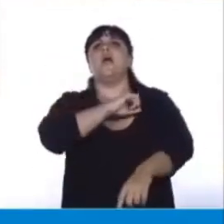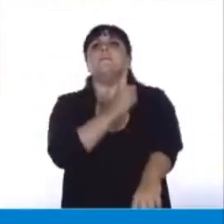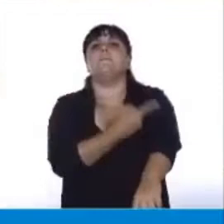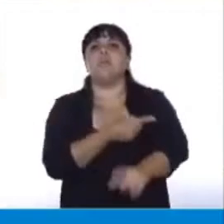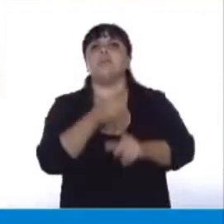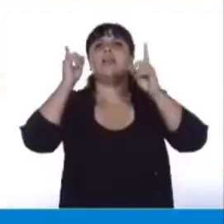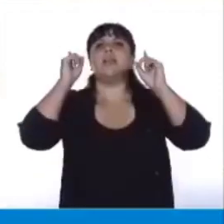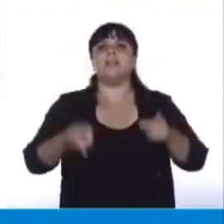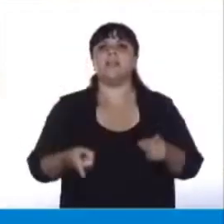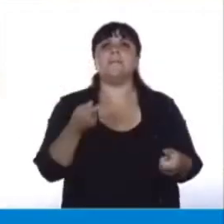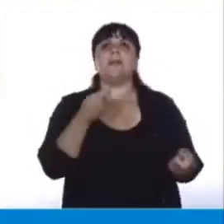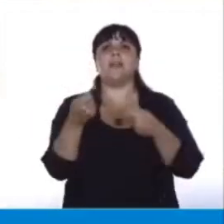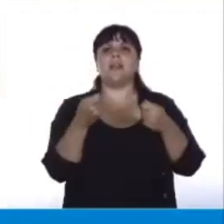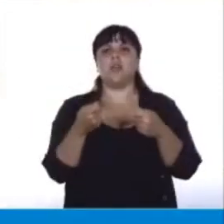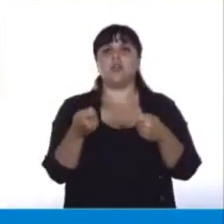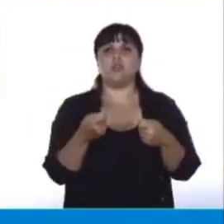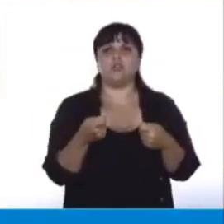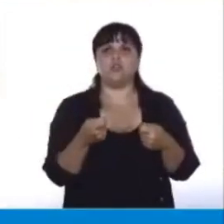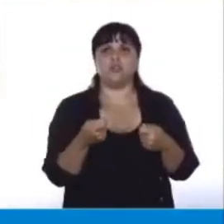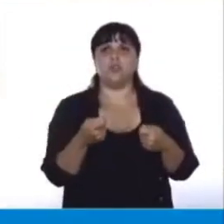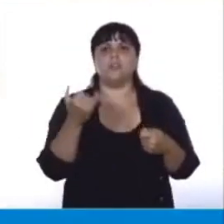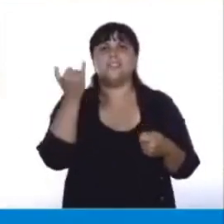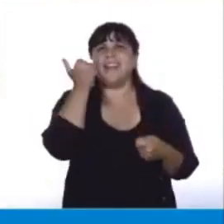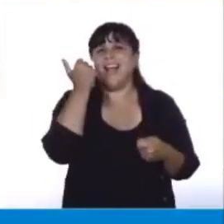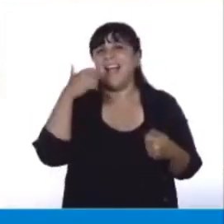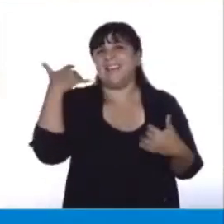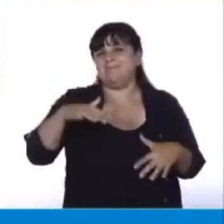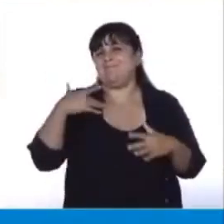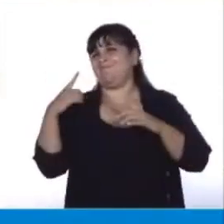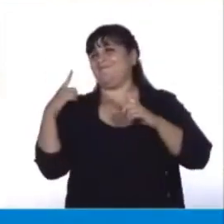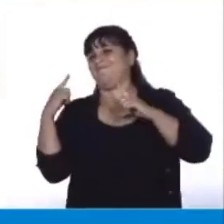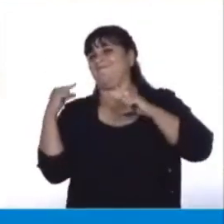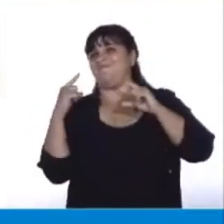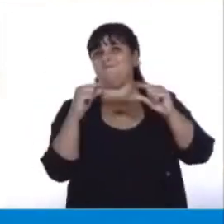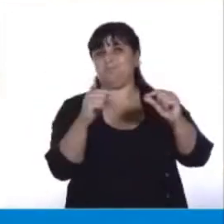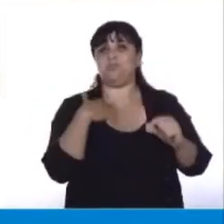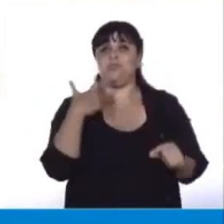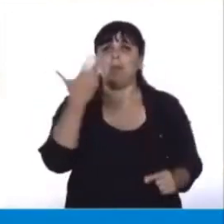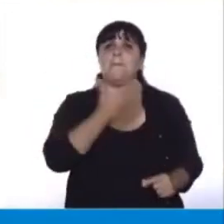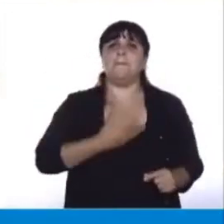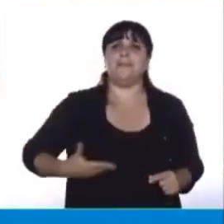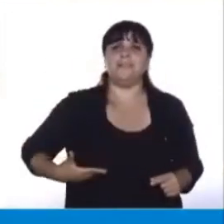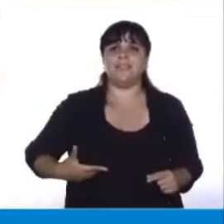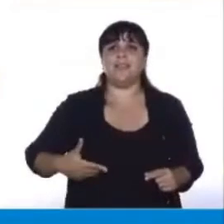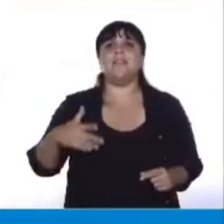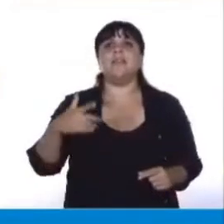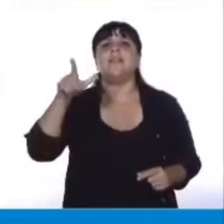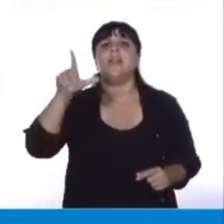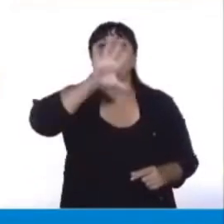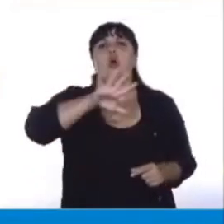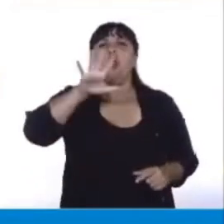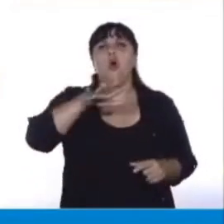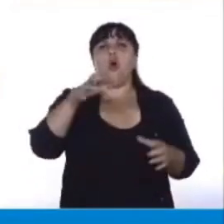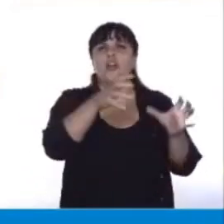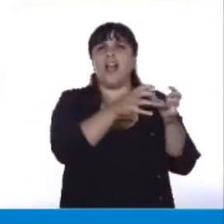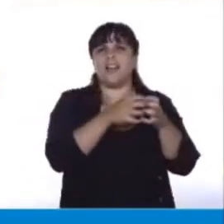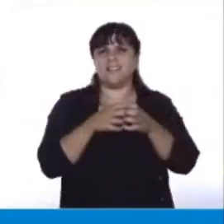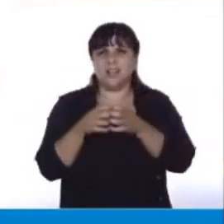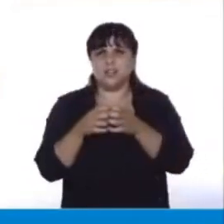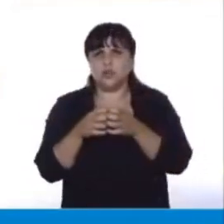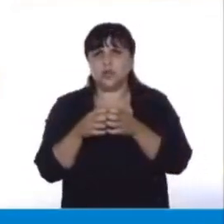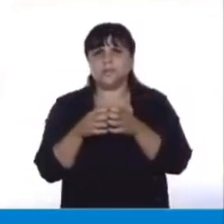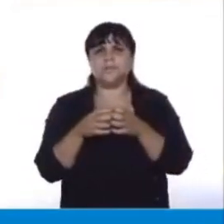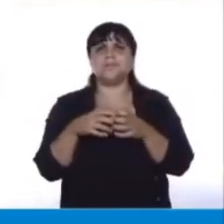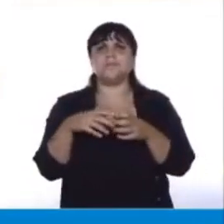también a sus negocios. Ya hay decenas de pronunciamientos, quiero decírselo, señor presidente, de diversas organizaciones, de personalidades,